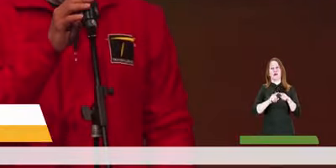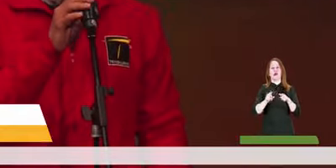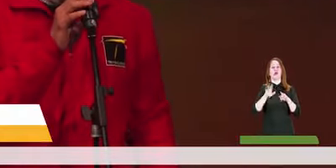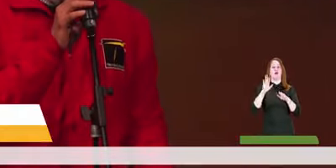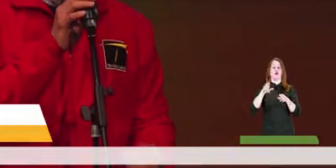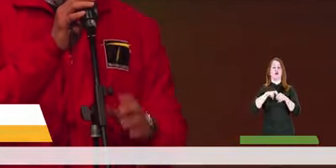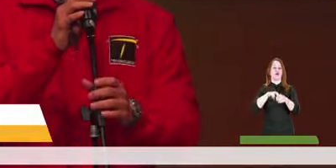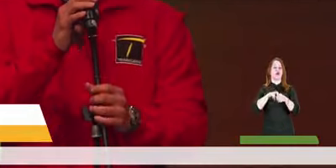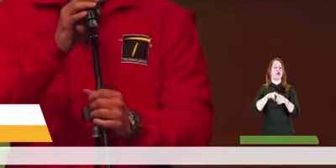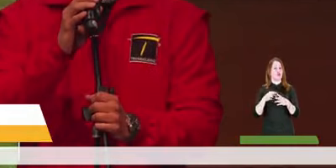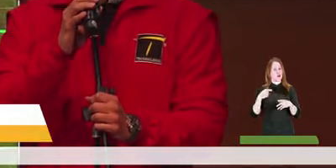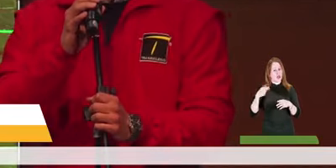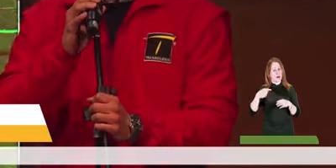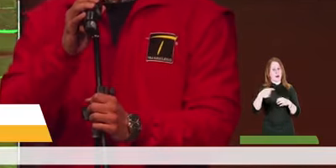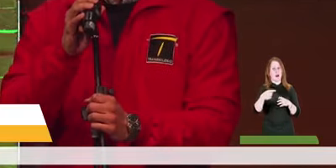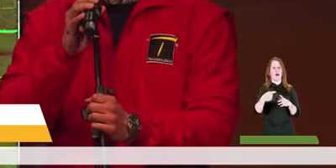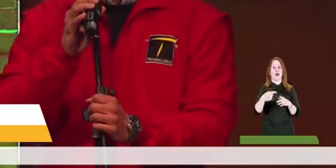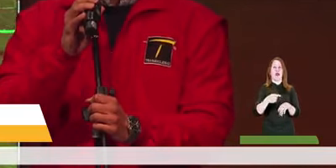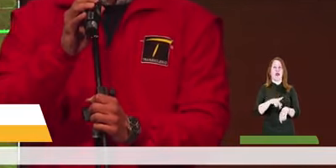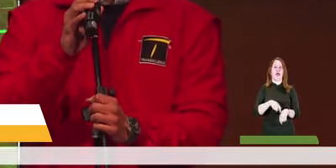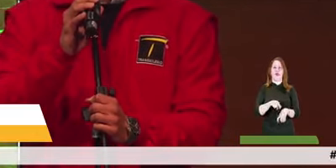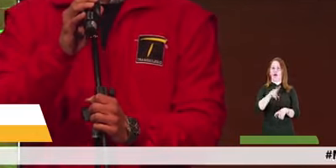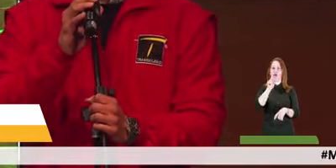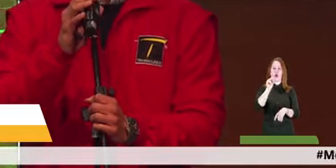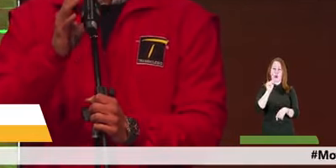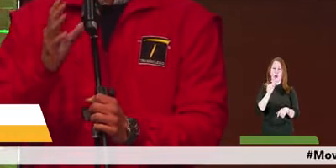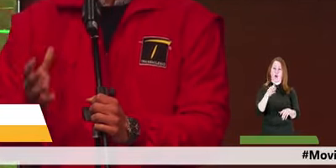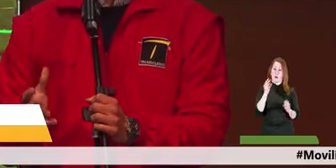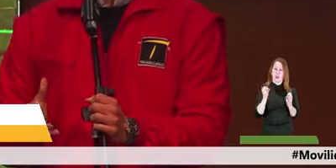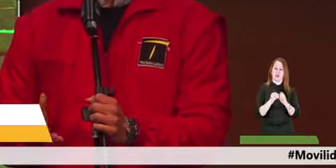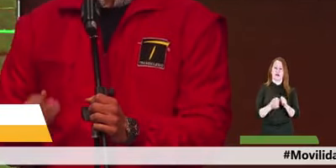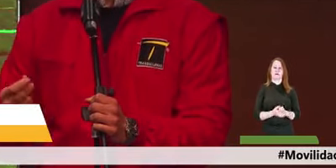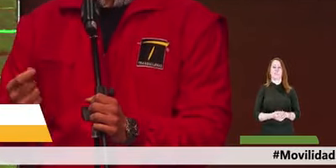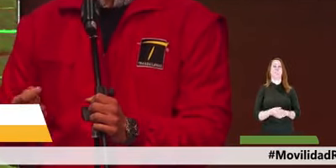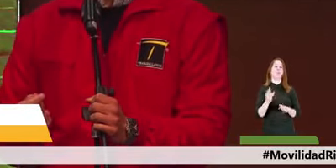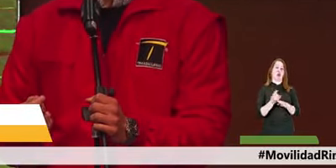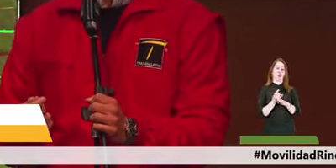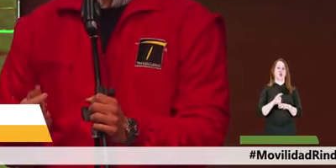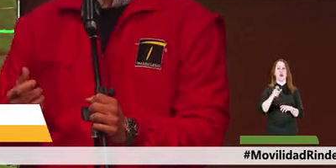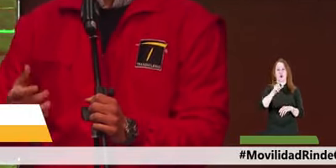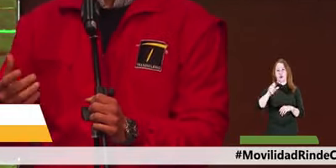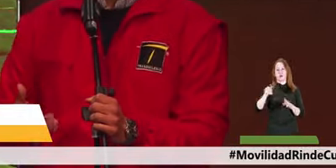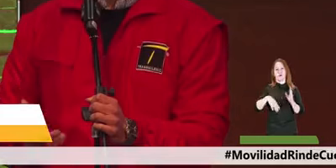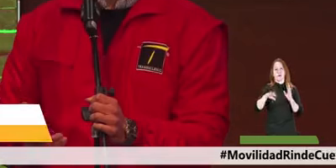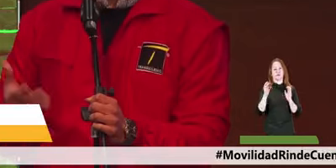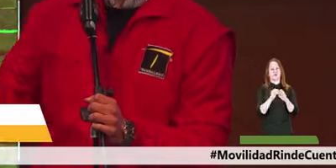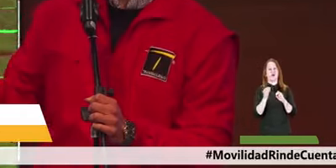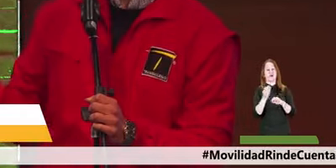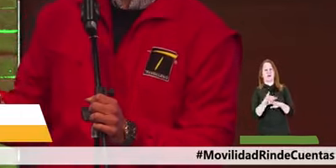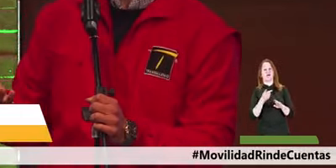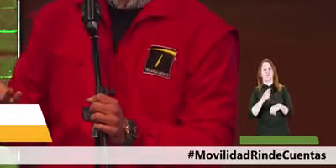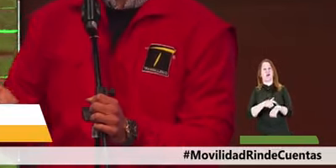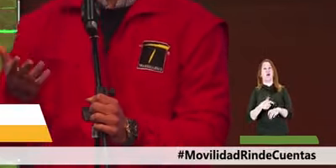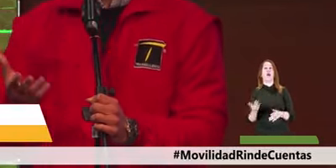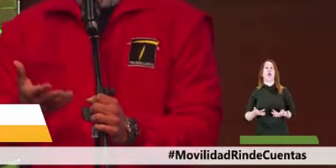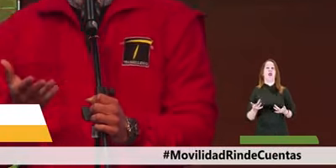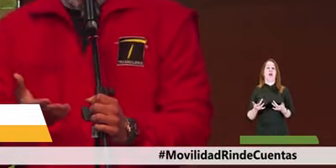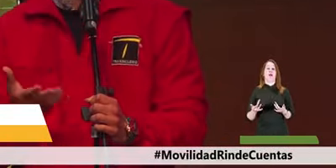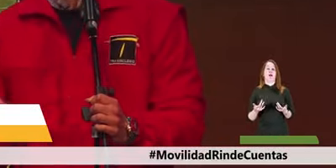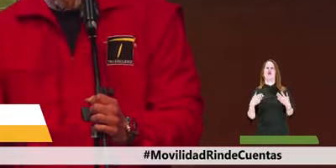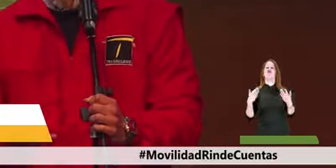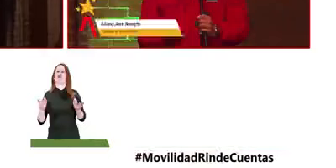Bueno, es una pregunta muy importante. Nuestros usuarios lo que más nos reclaman es básicamente el tiempo de espera. ¿Cómo vamos a